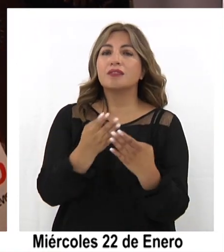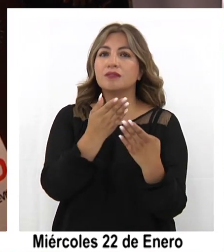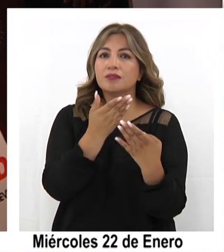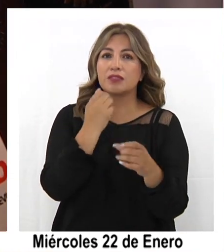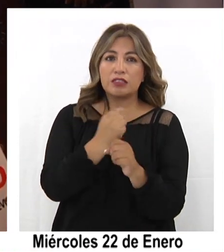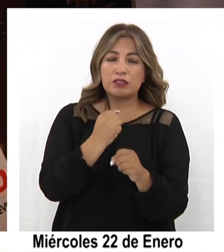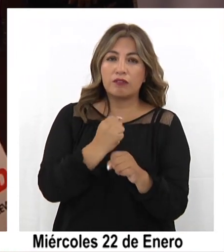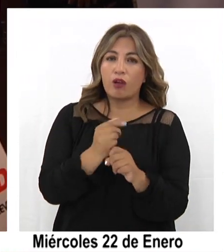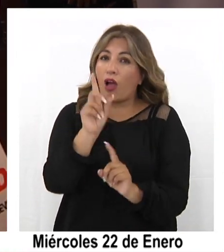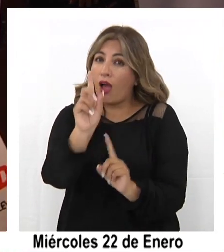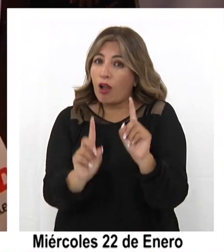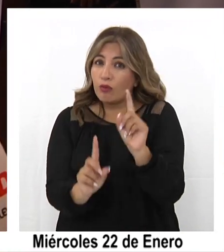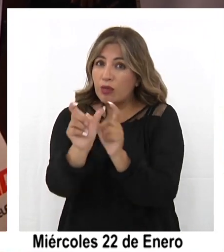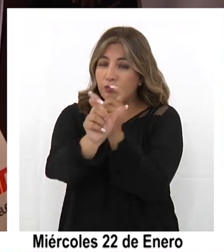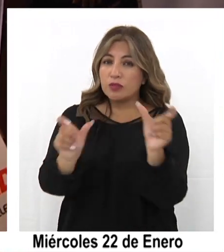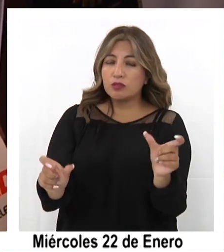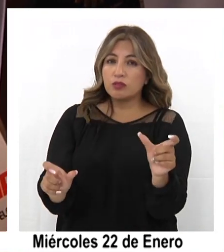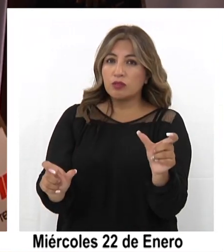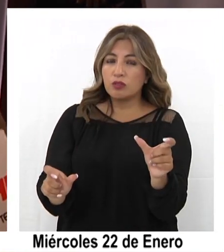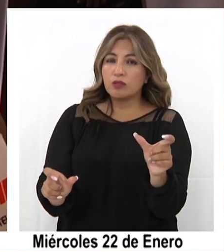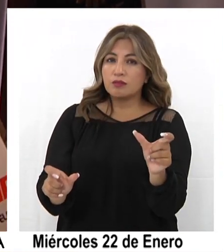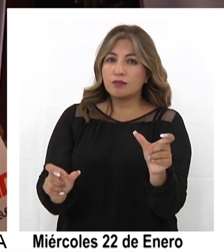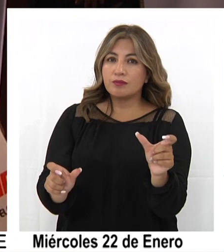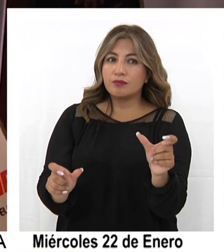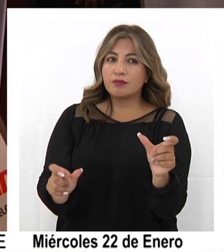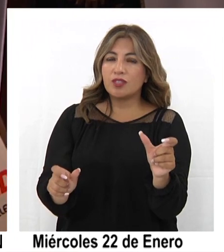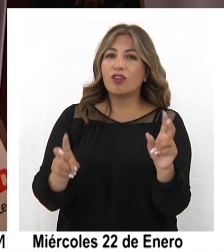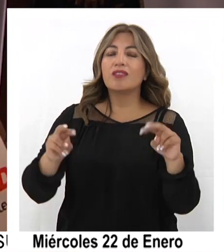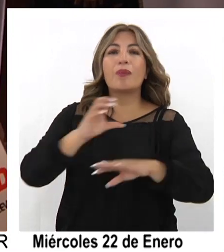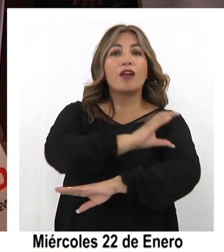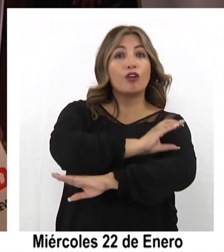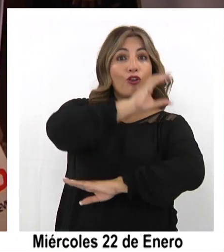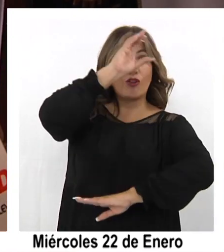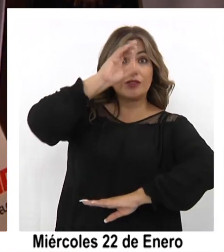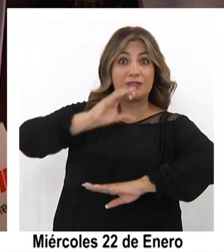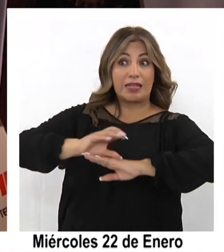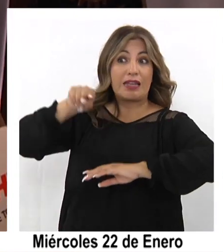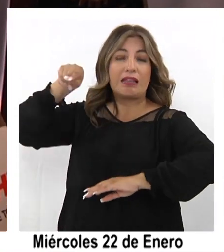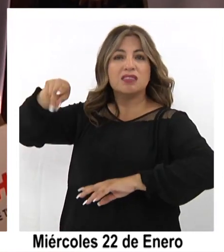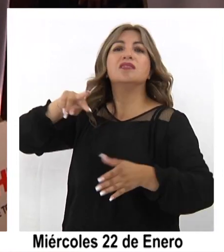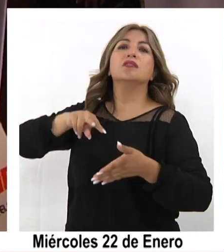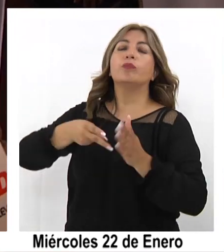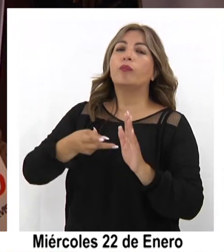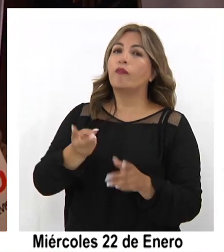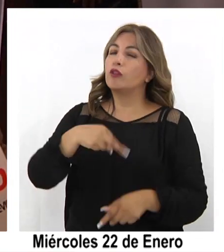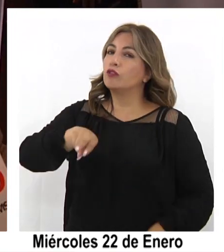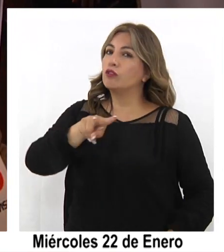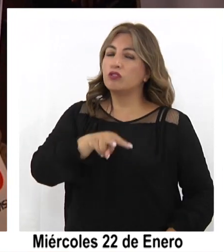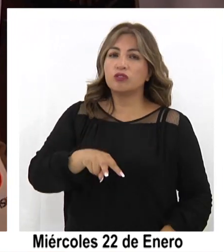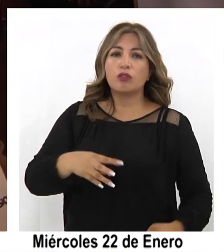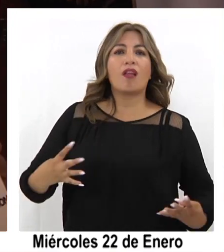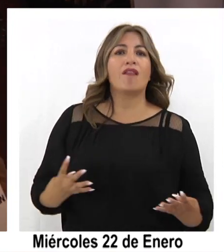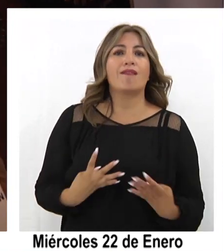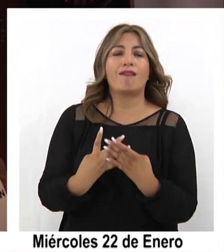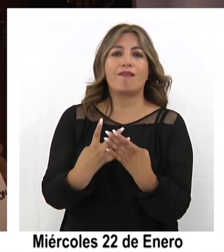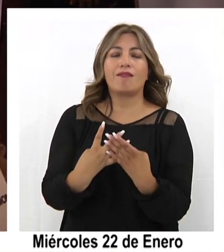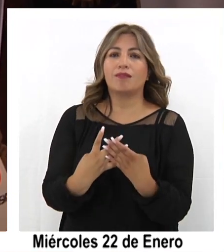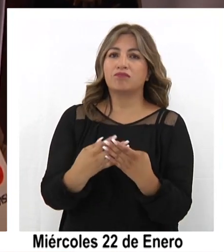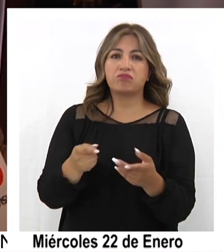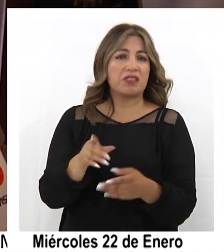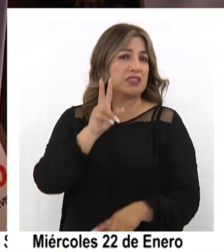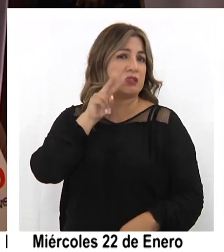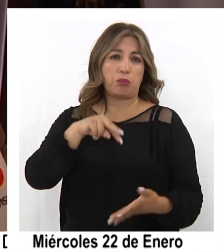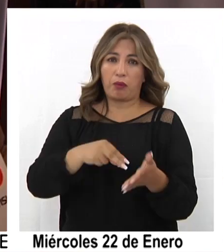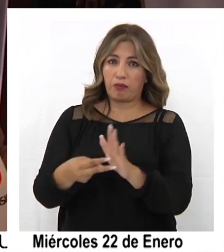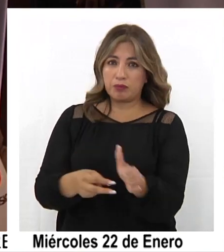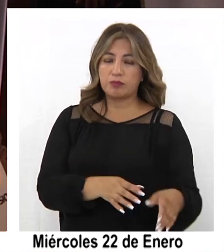operativa, tanto la gente que está con algunas pequeñas incidencias a nivel de colchane especialmente, pero se mantiene operativa la red